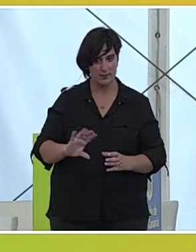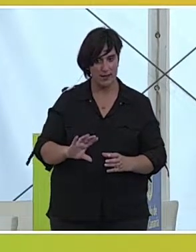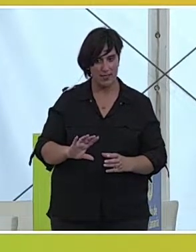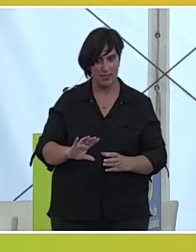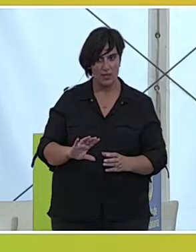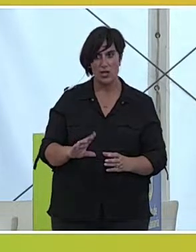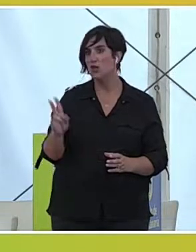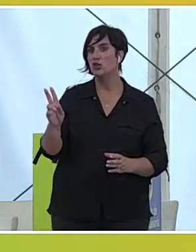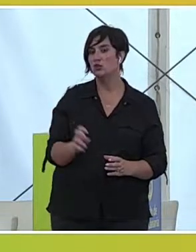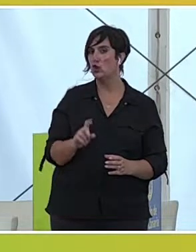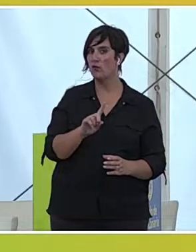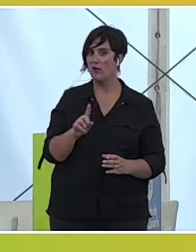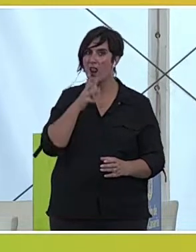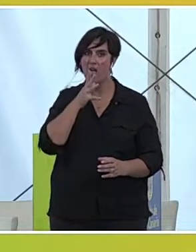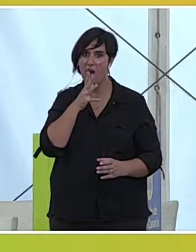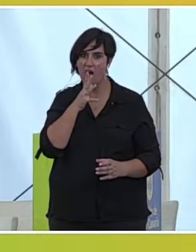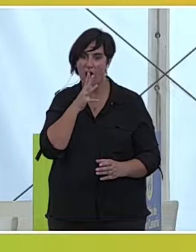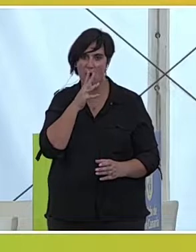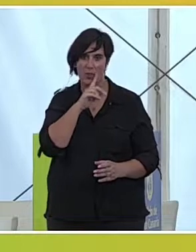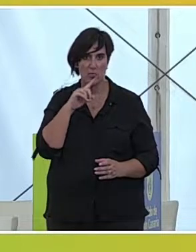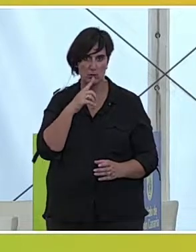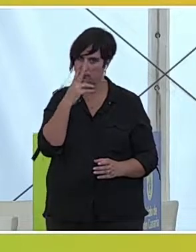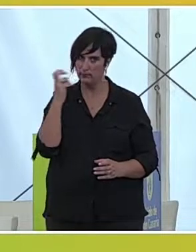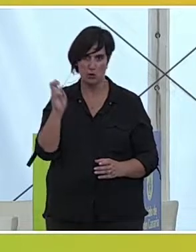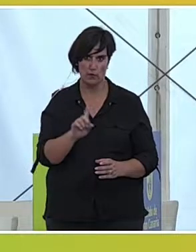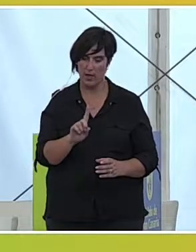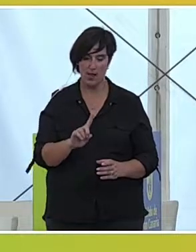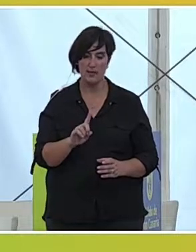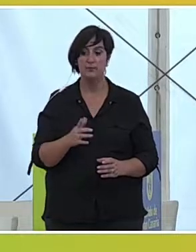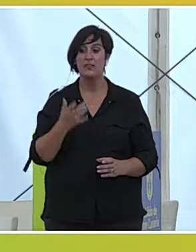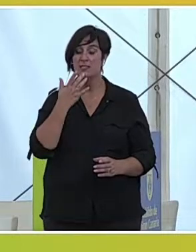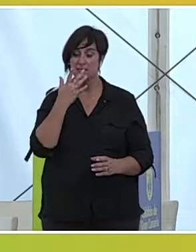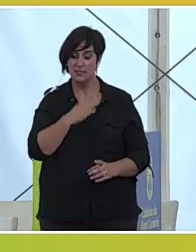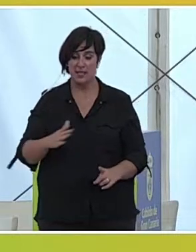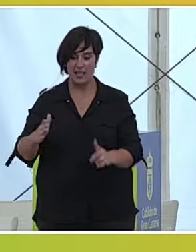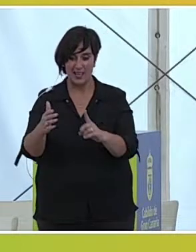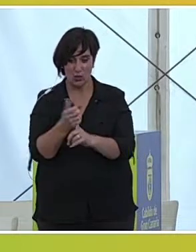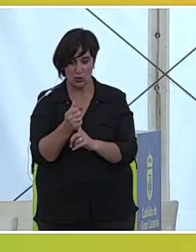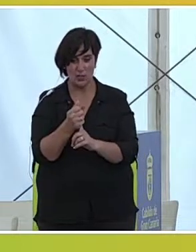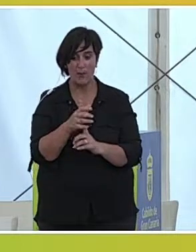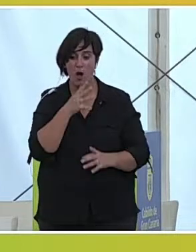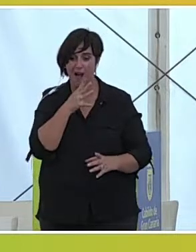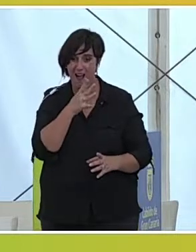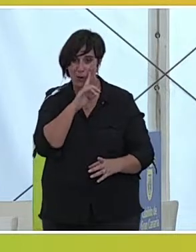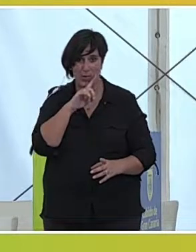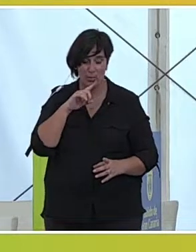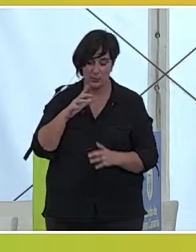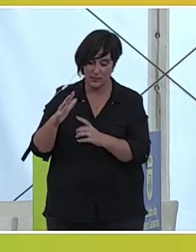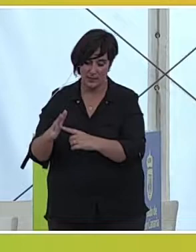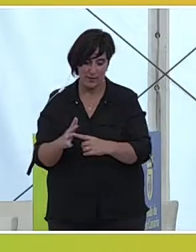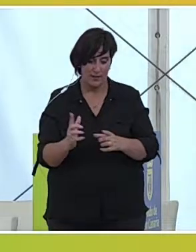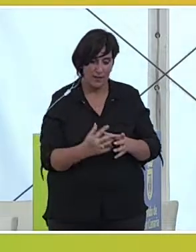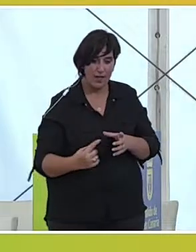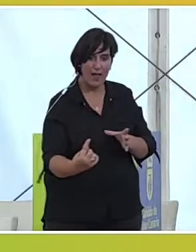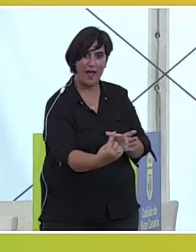valdría utilizarlo con aguas dulces. En el caso de que encontráramos esas aguas dulces, tendríamos que aislarlas porque